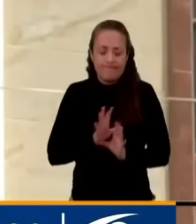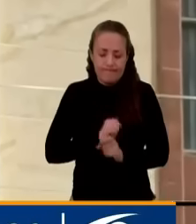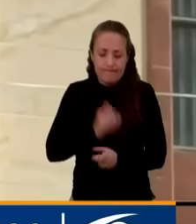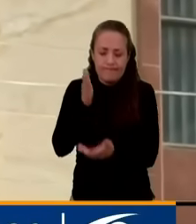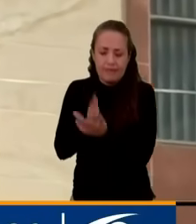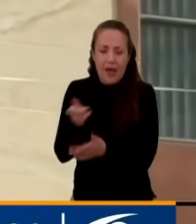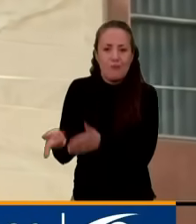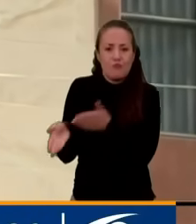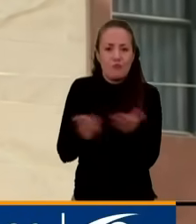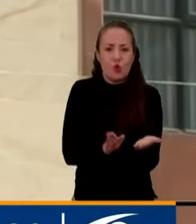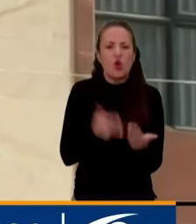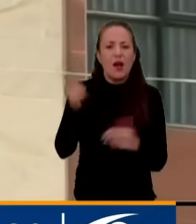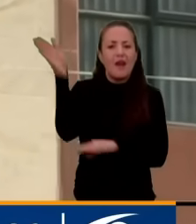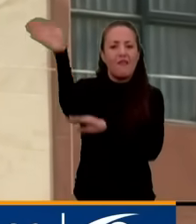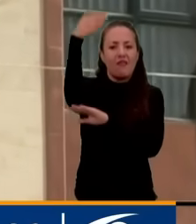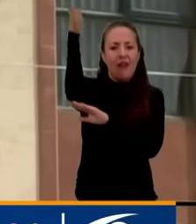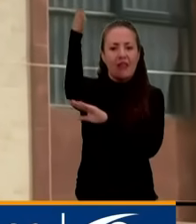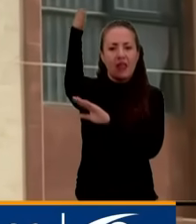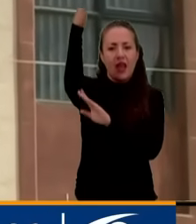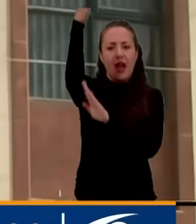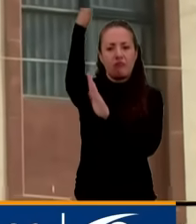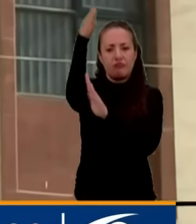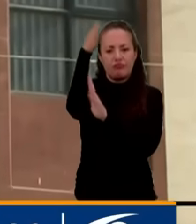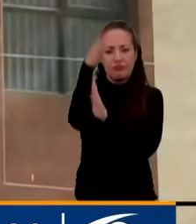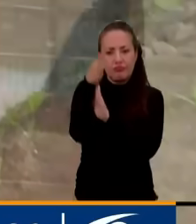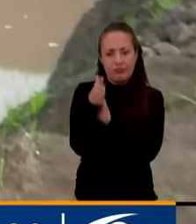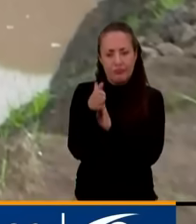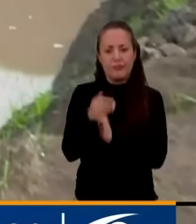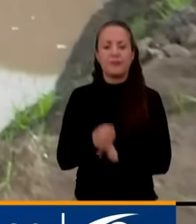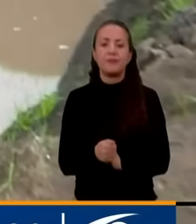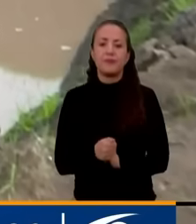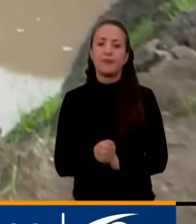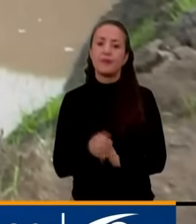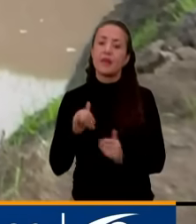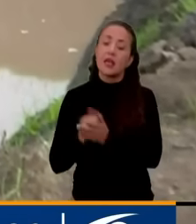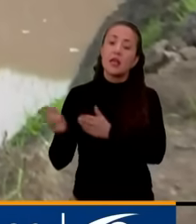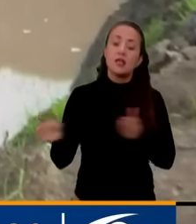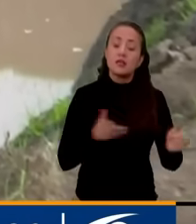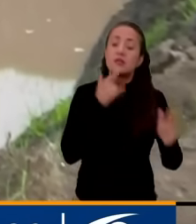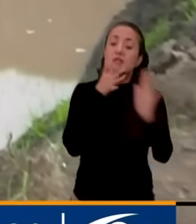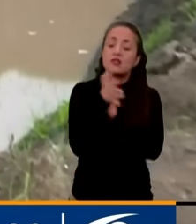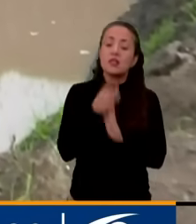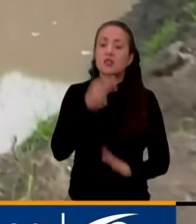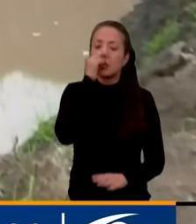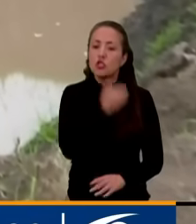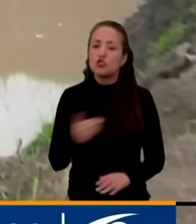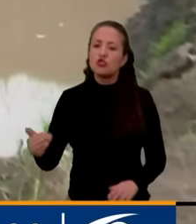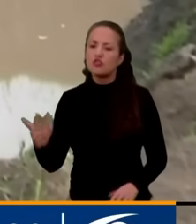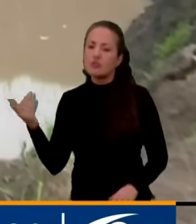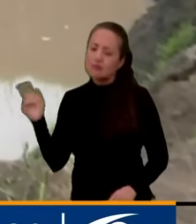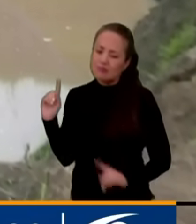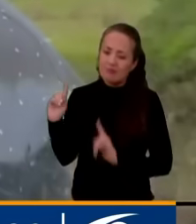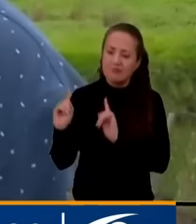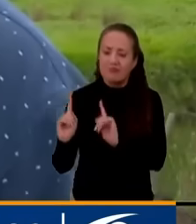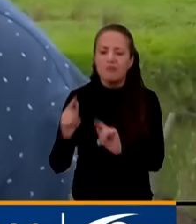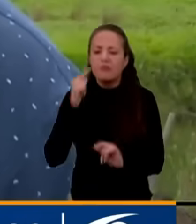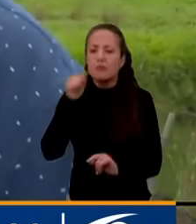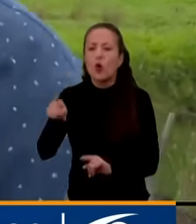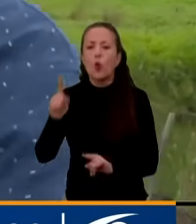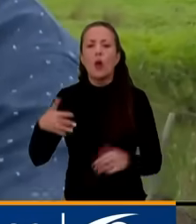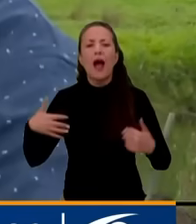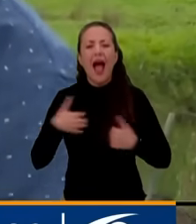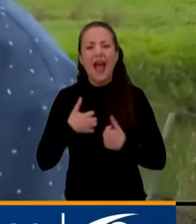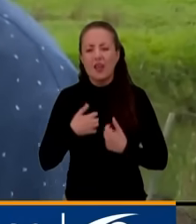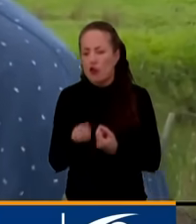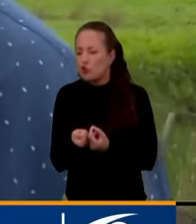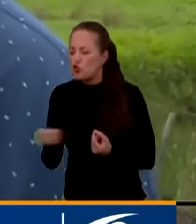tragedia las banderas hoy están a media hasta dicen que los niños venían a a ver unos animales que tienen aquí al lado